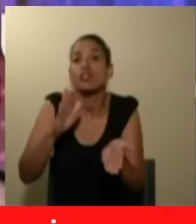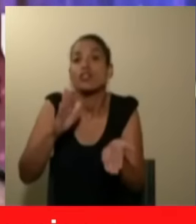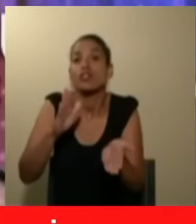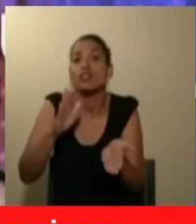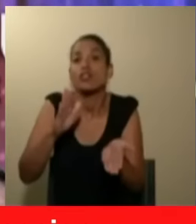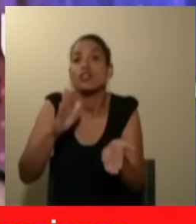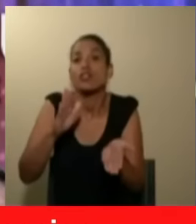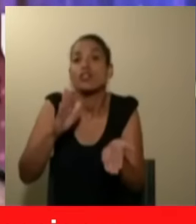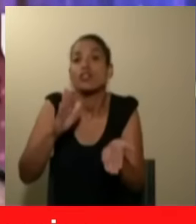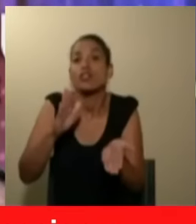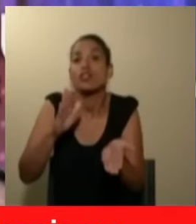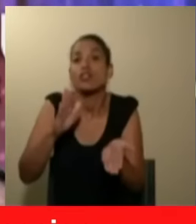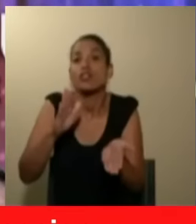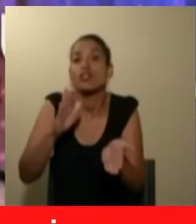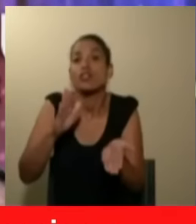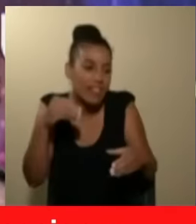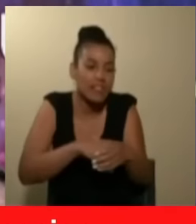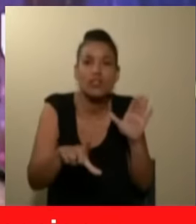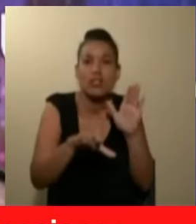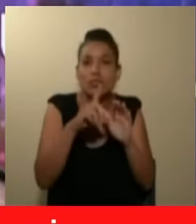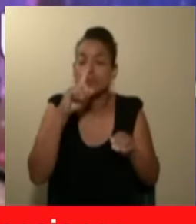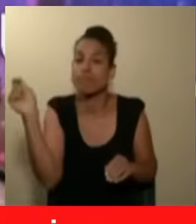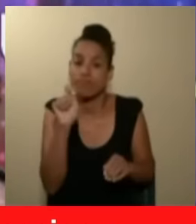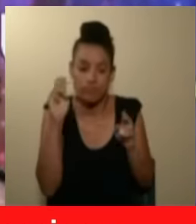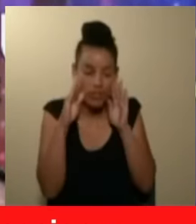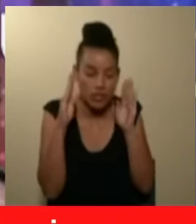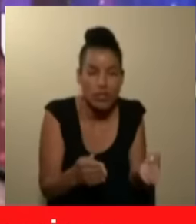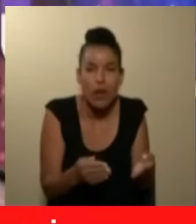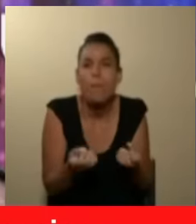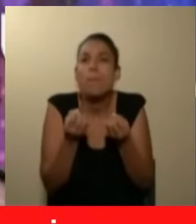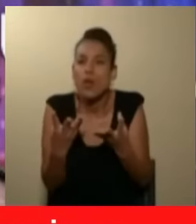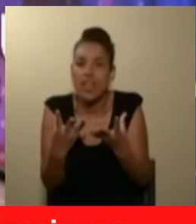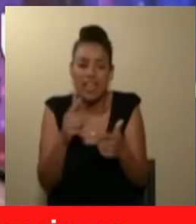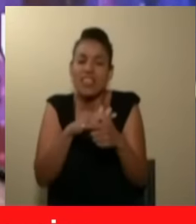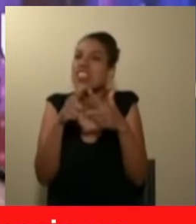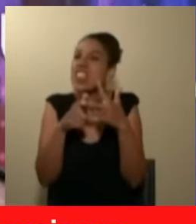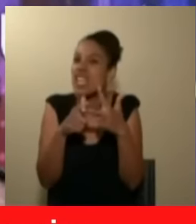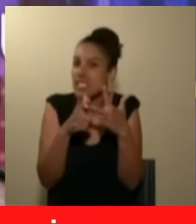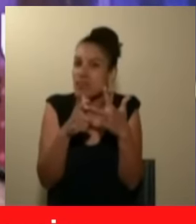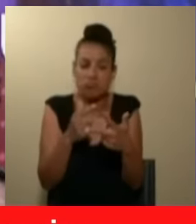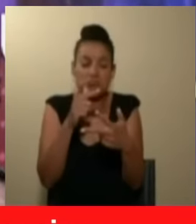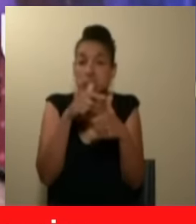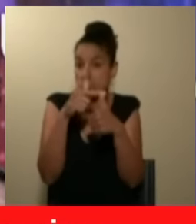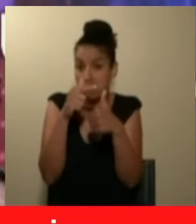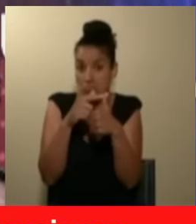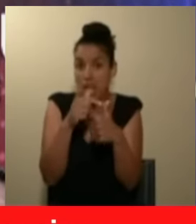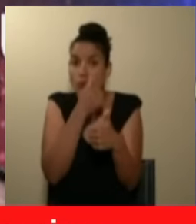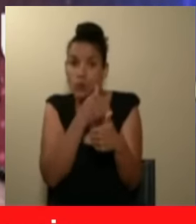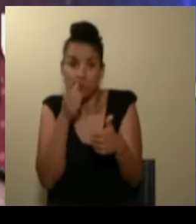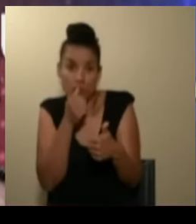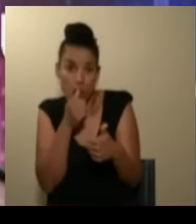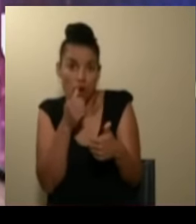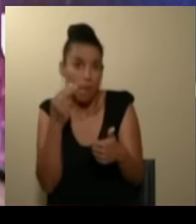queremos erradicar. ¿Por qué? Por 3 cosas. Primero, no solucionan los problemas urgentes de la